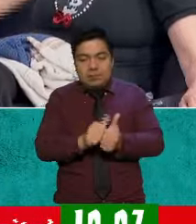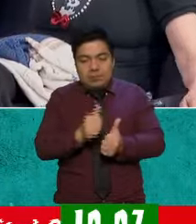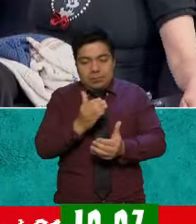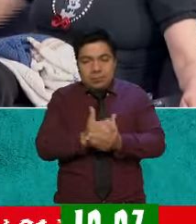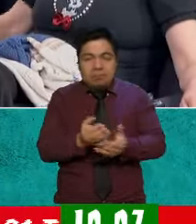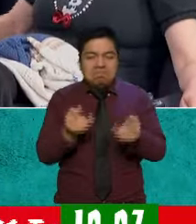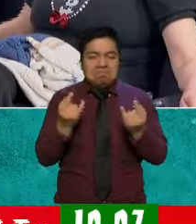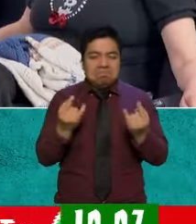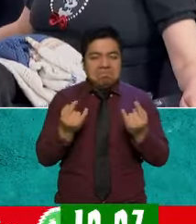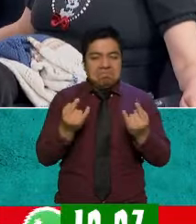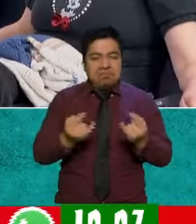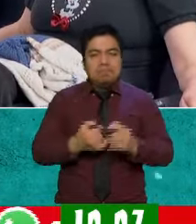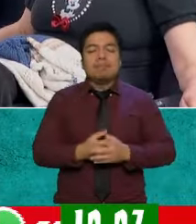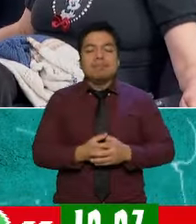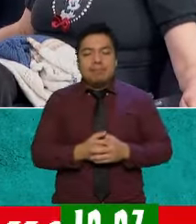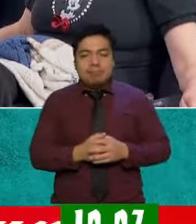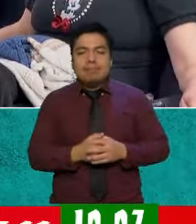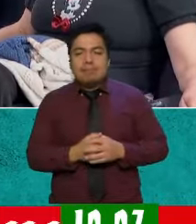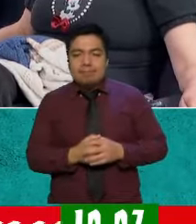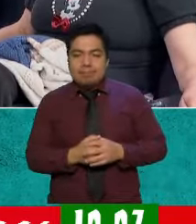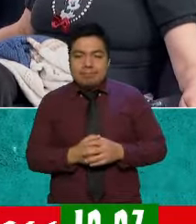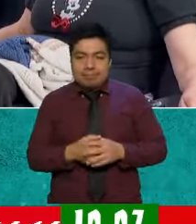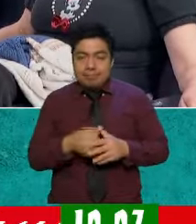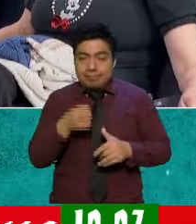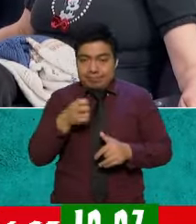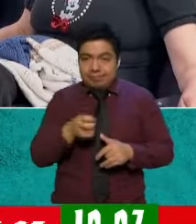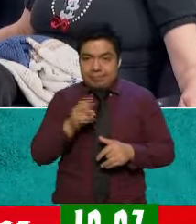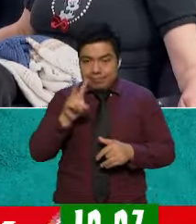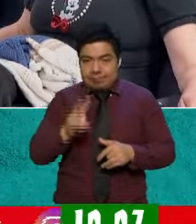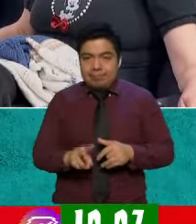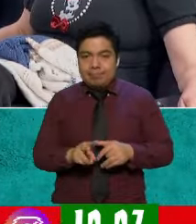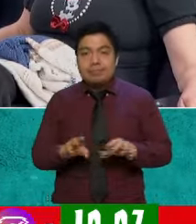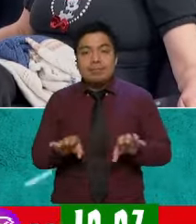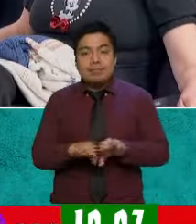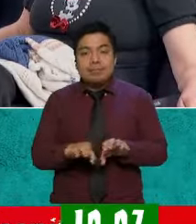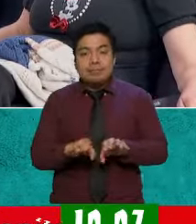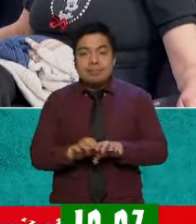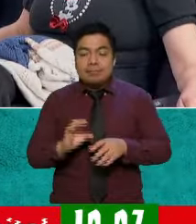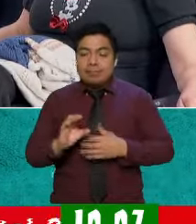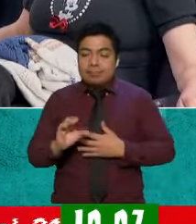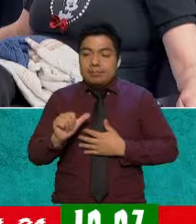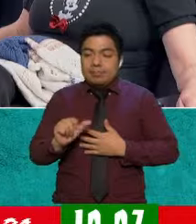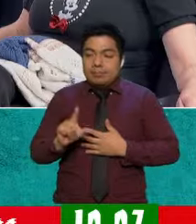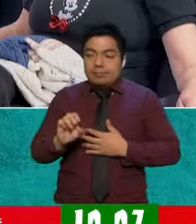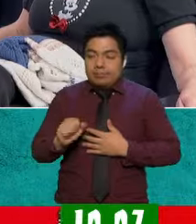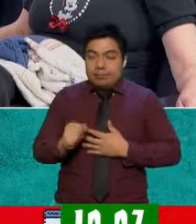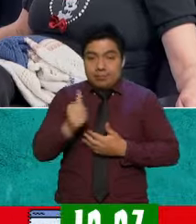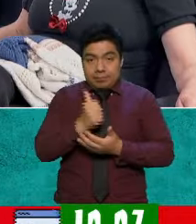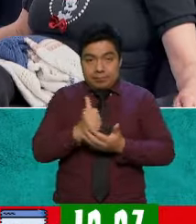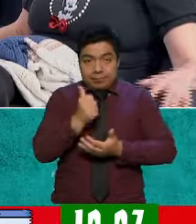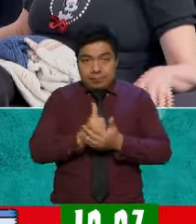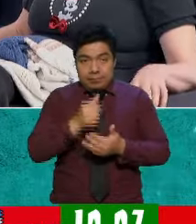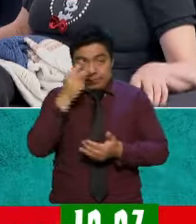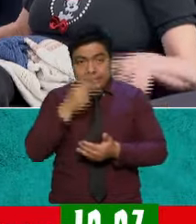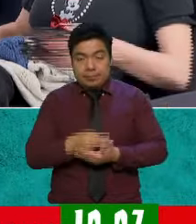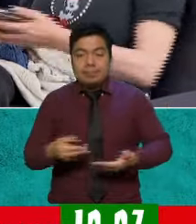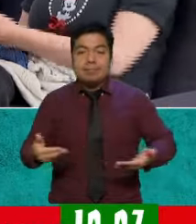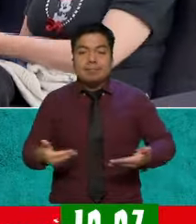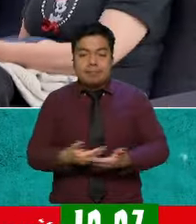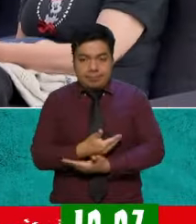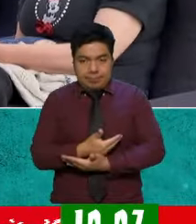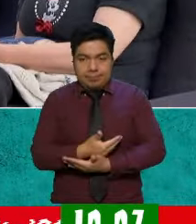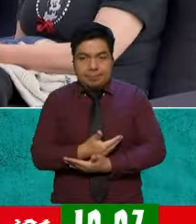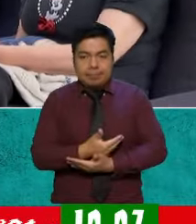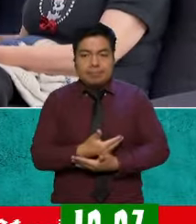señor. Exactamente, exactamente. Pues miren, Carlos Arellano nació en la Ciudad de México, aunque vaya,